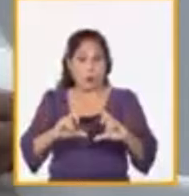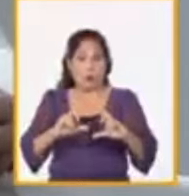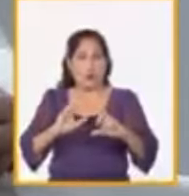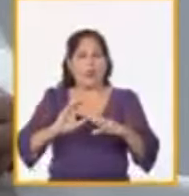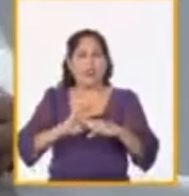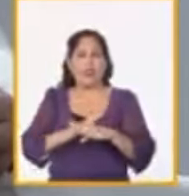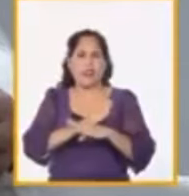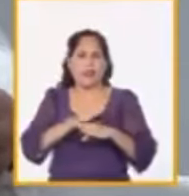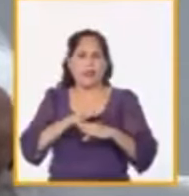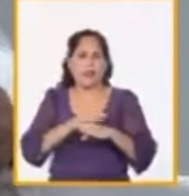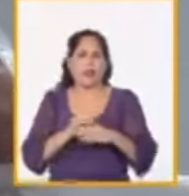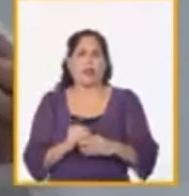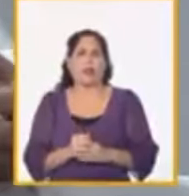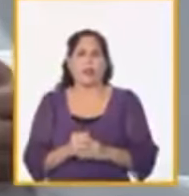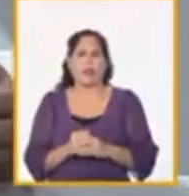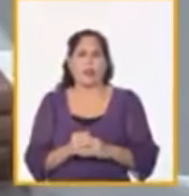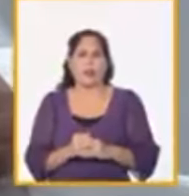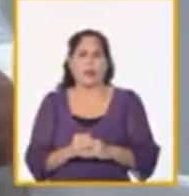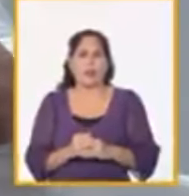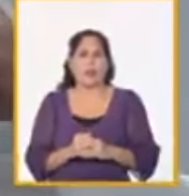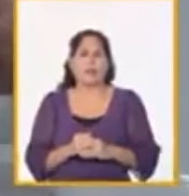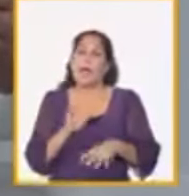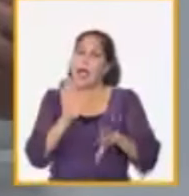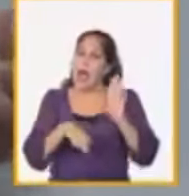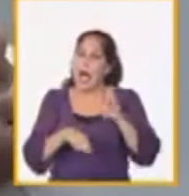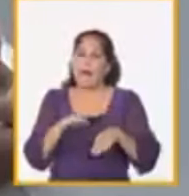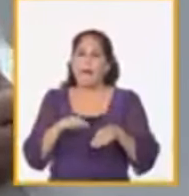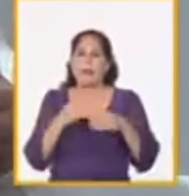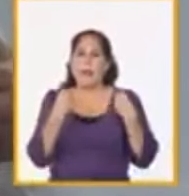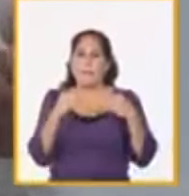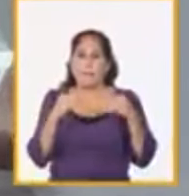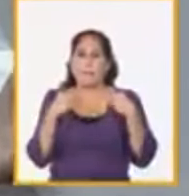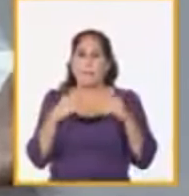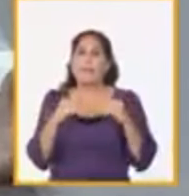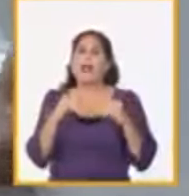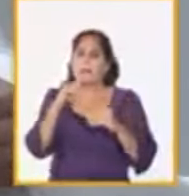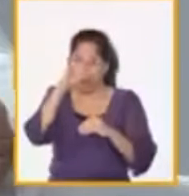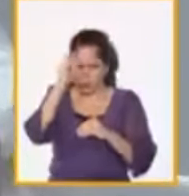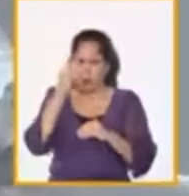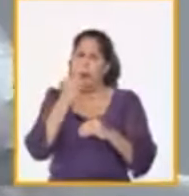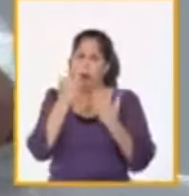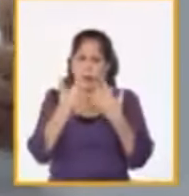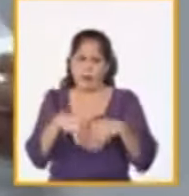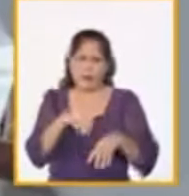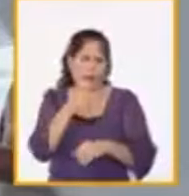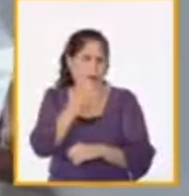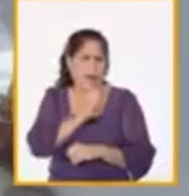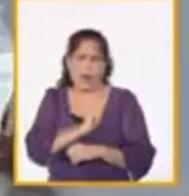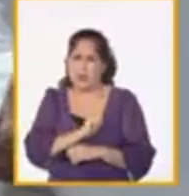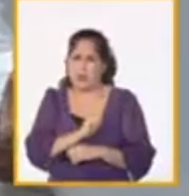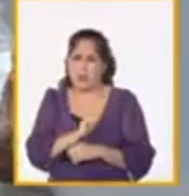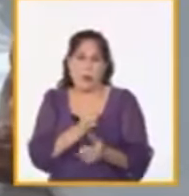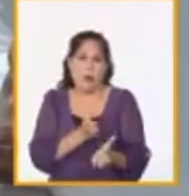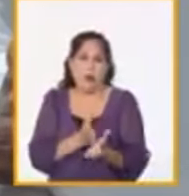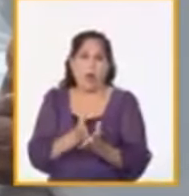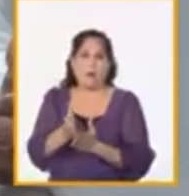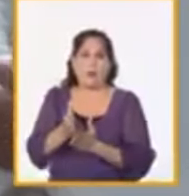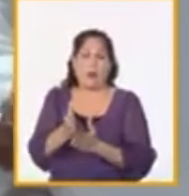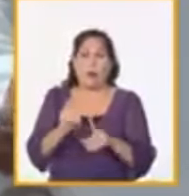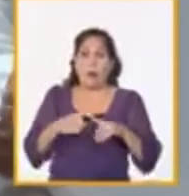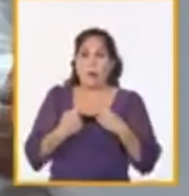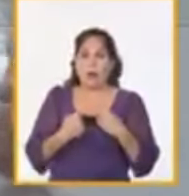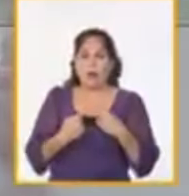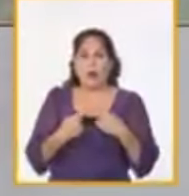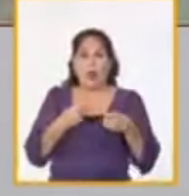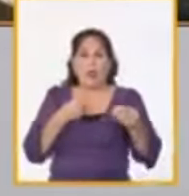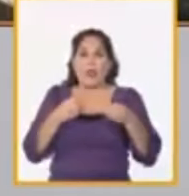cuando se trata de PAD, sí producimos un nivel de PSA que nos permite poder avanzar cuando es PAD.